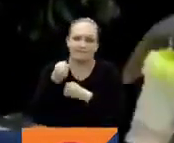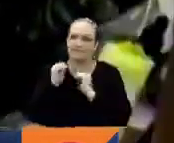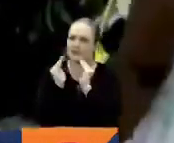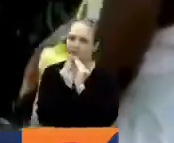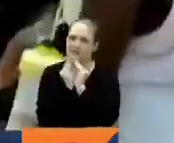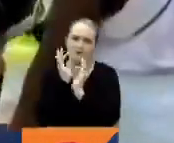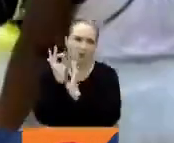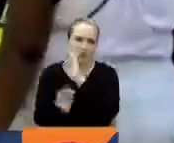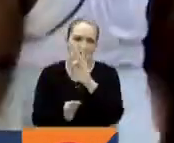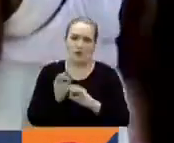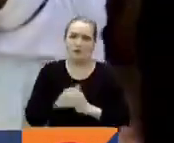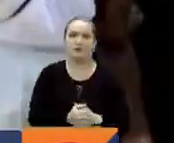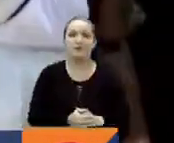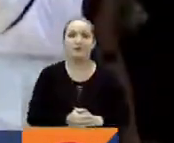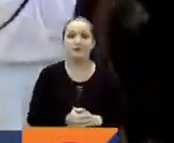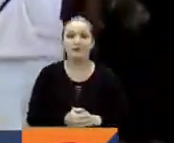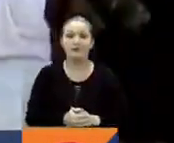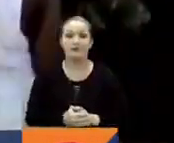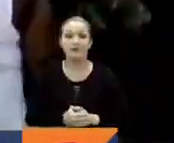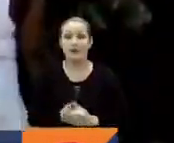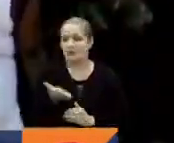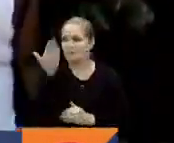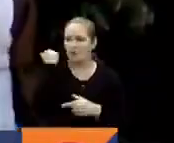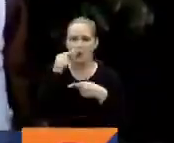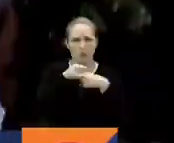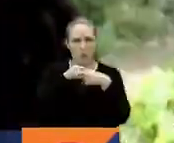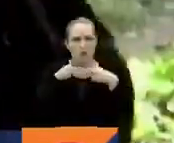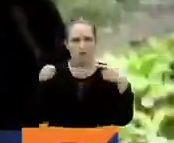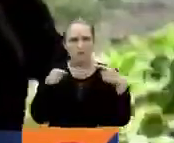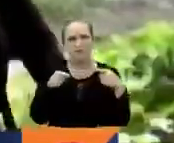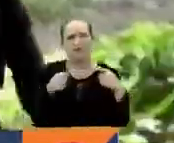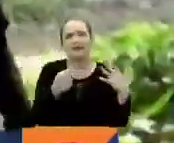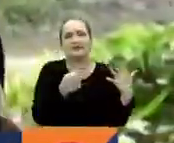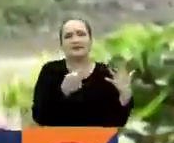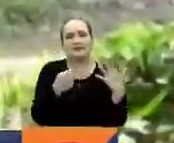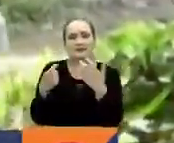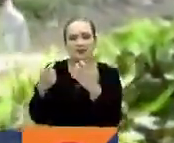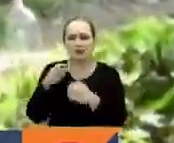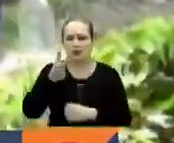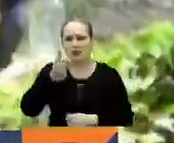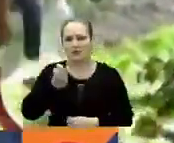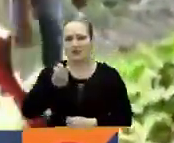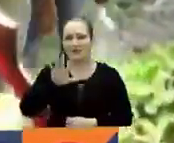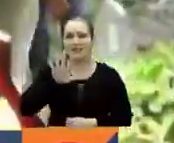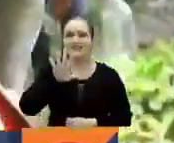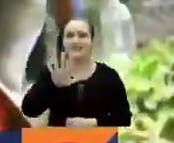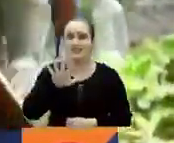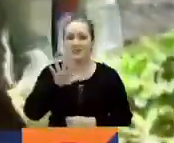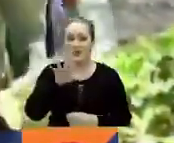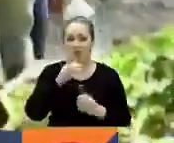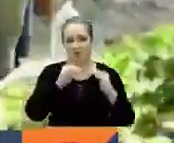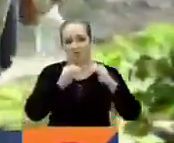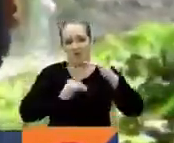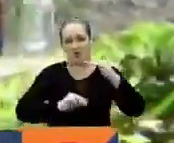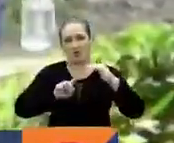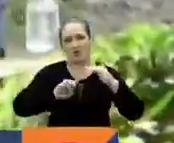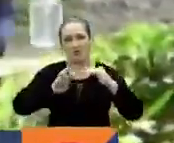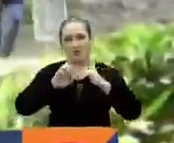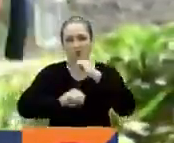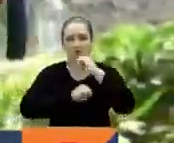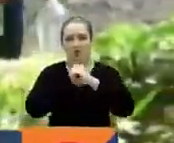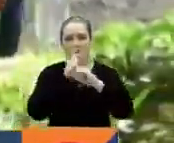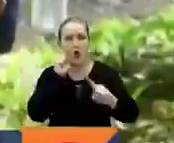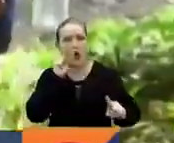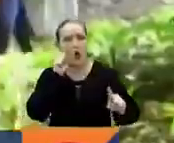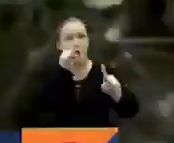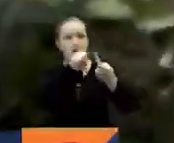estadísticas del ICBF, en la última semana se han registrado a 685 migrantes menores de 18 años ingresando a Necoclí con destino a